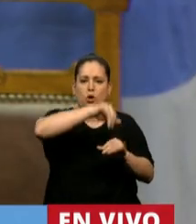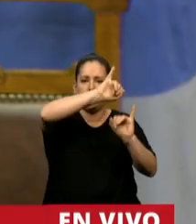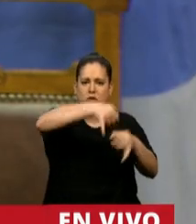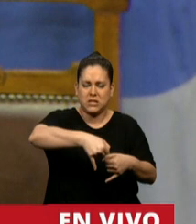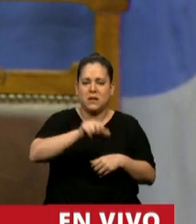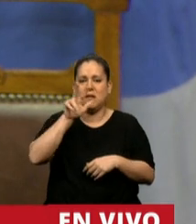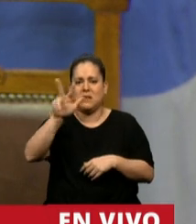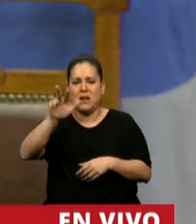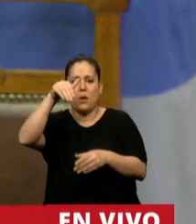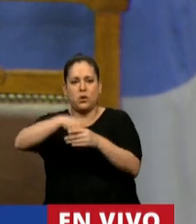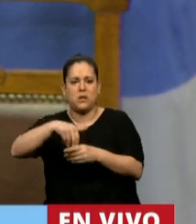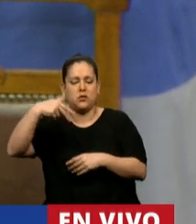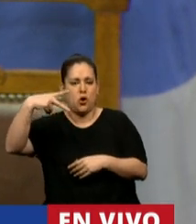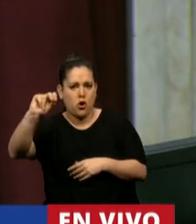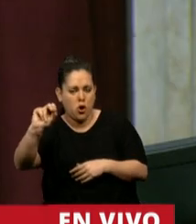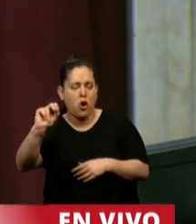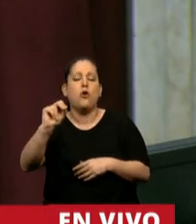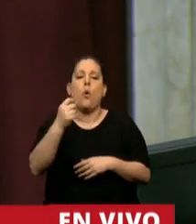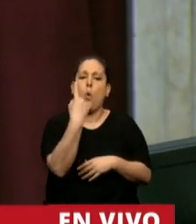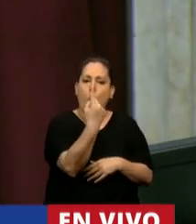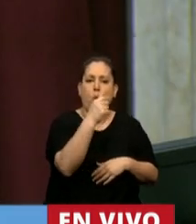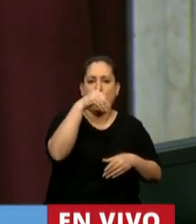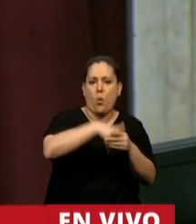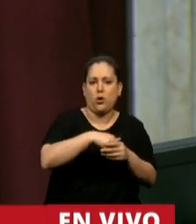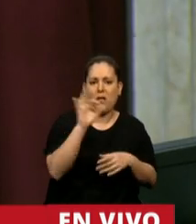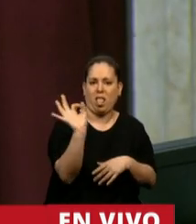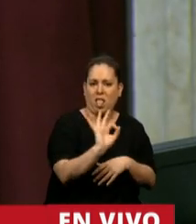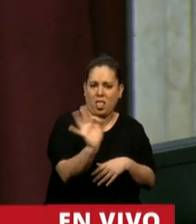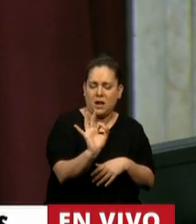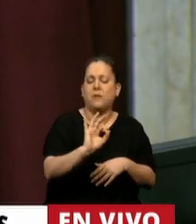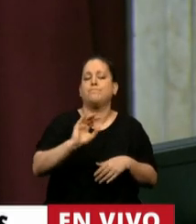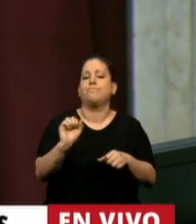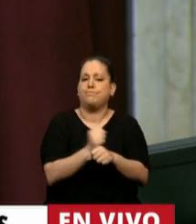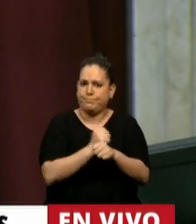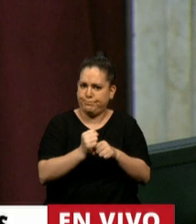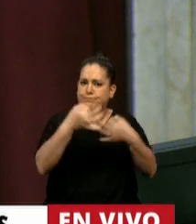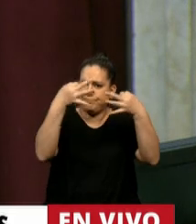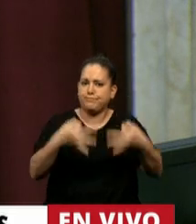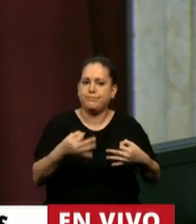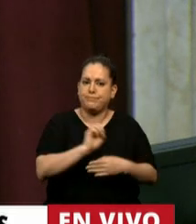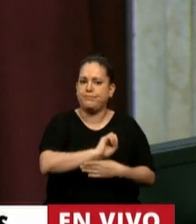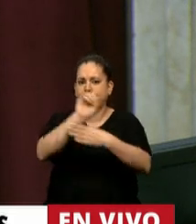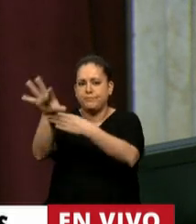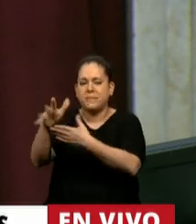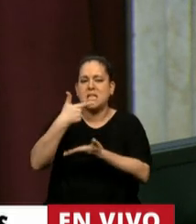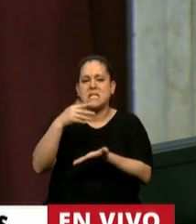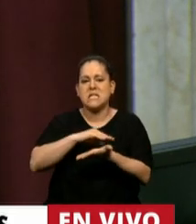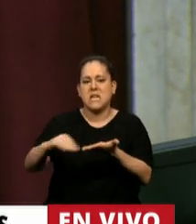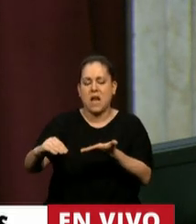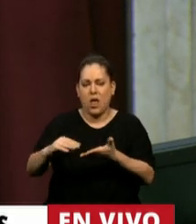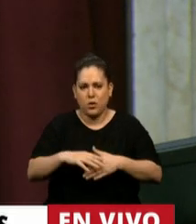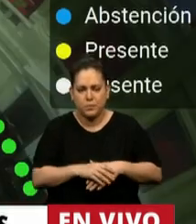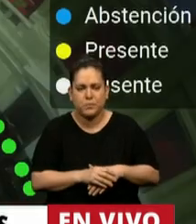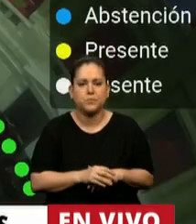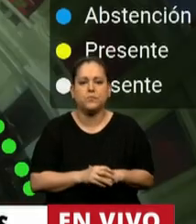tres negativos una abstención resulta afirmativo se comunicará al honorable senado